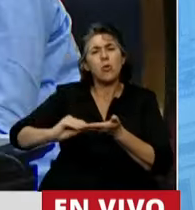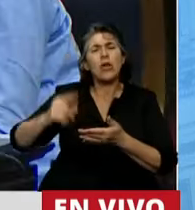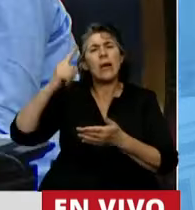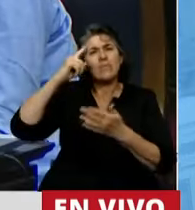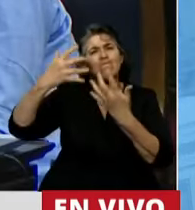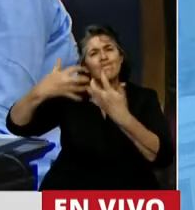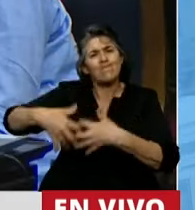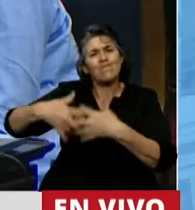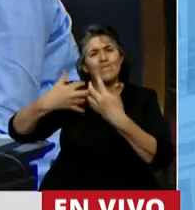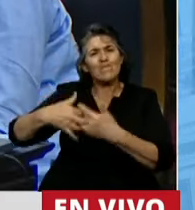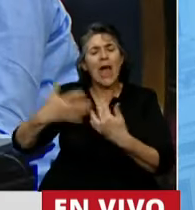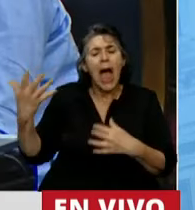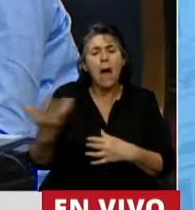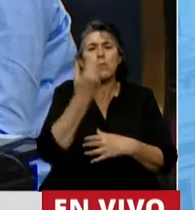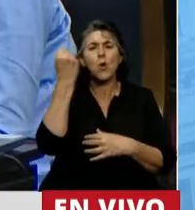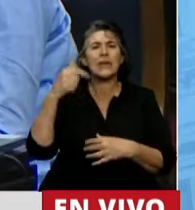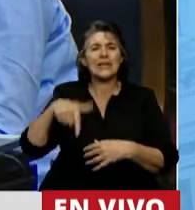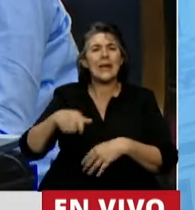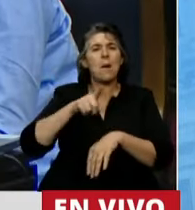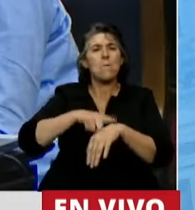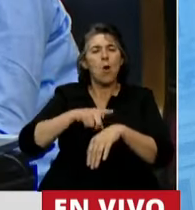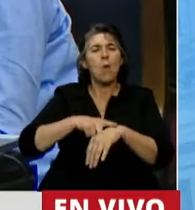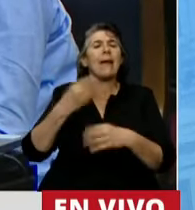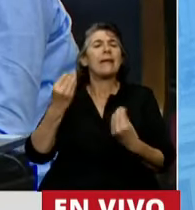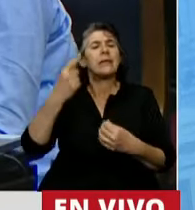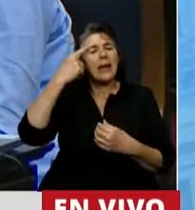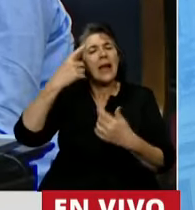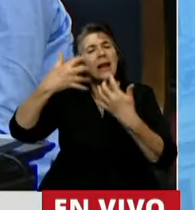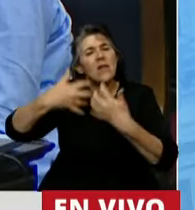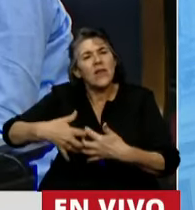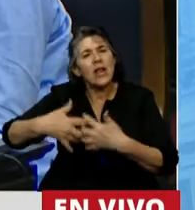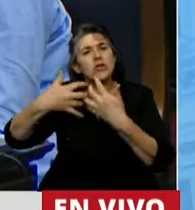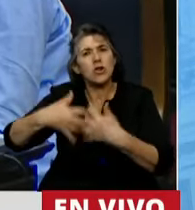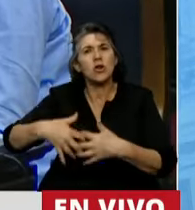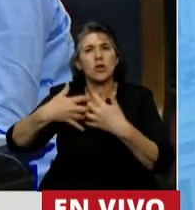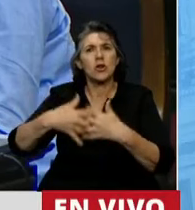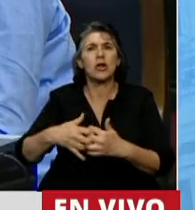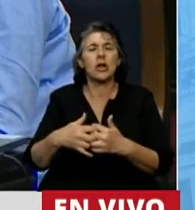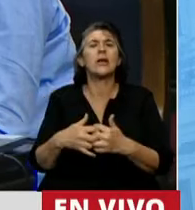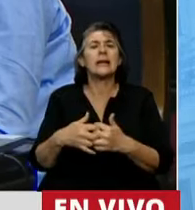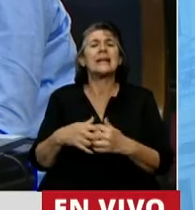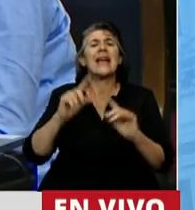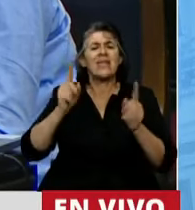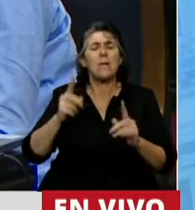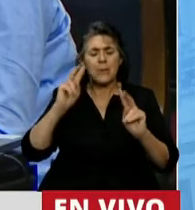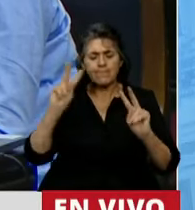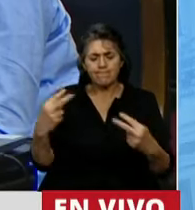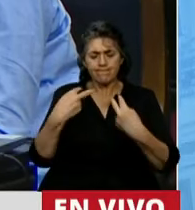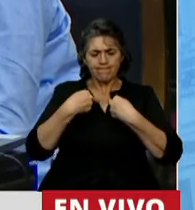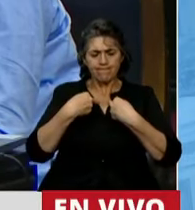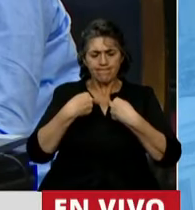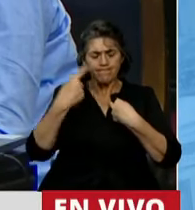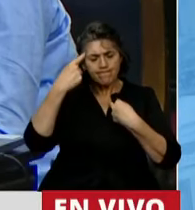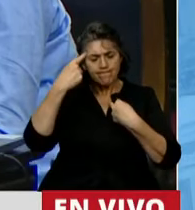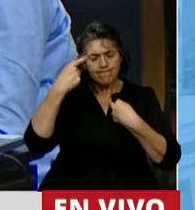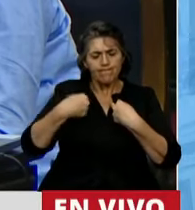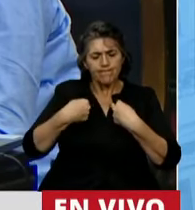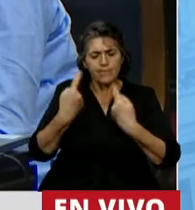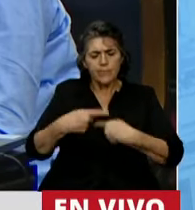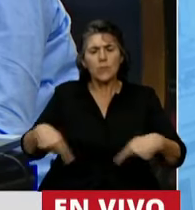que aprovechemos este momento para reflexionar y hacer las autocríticas